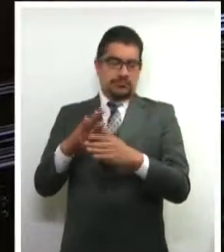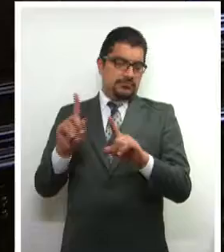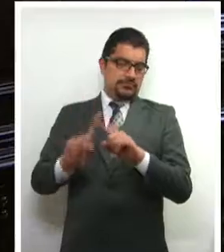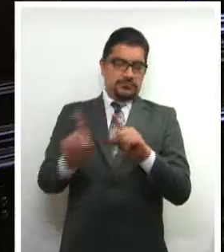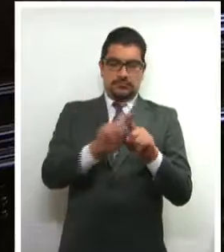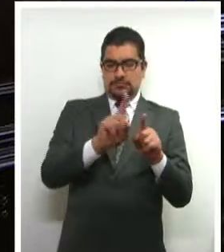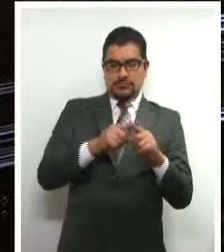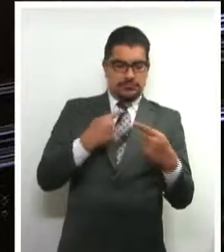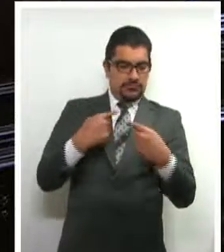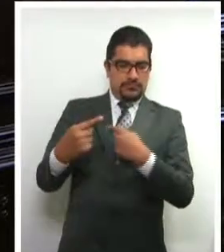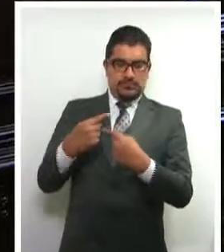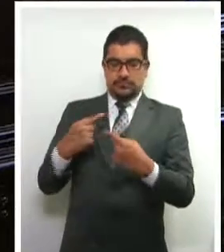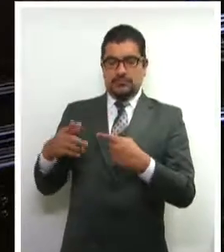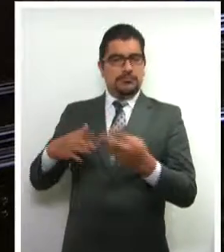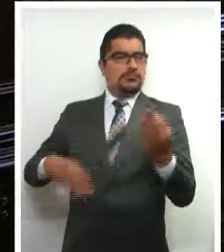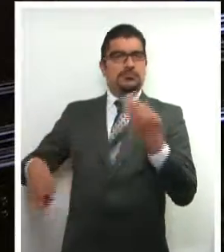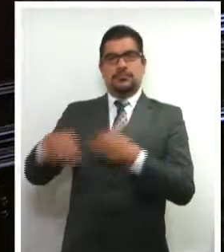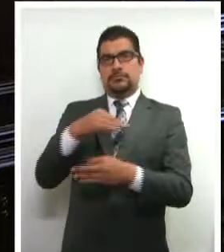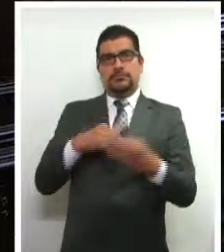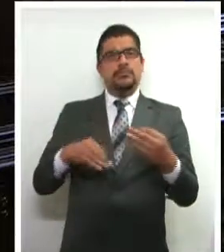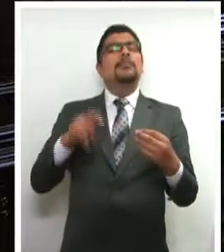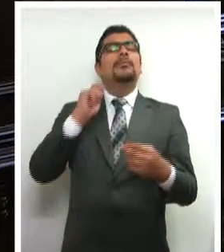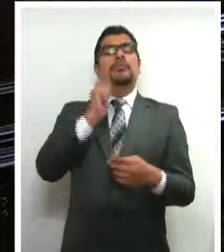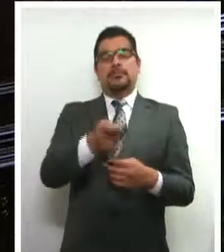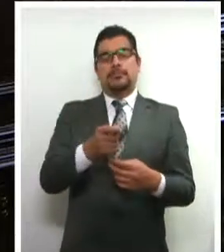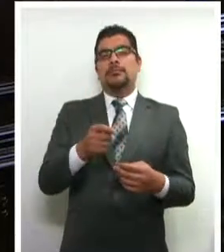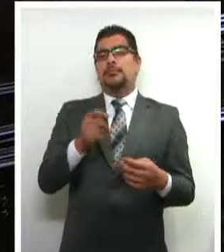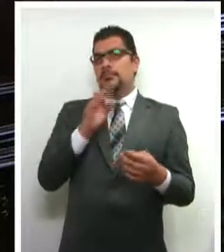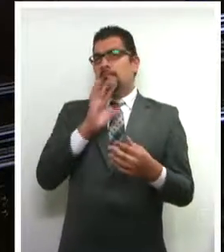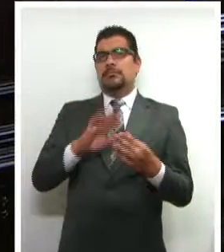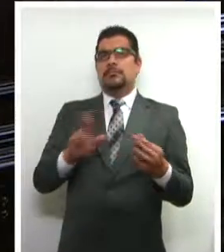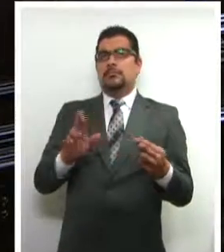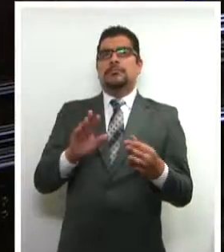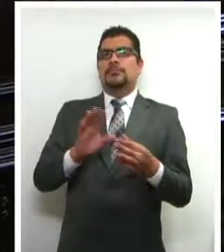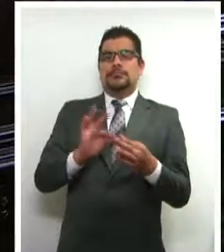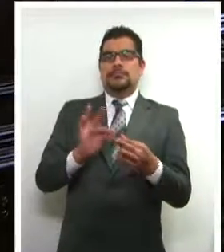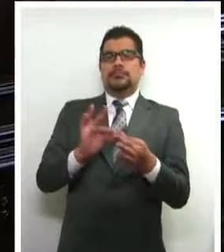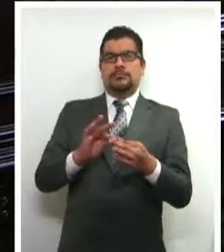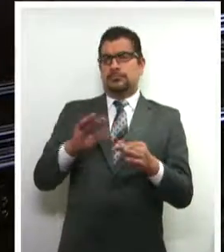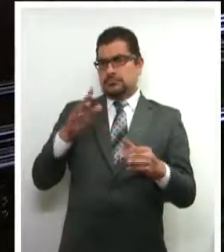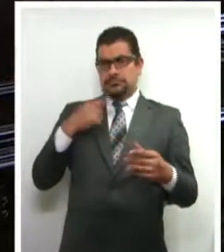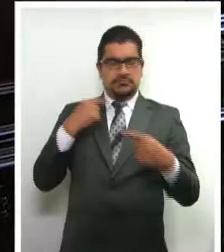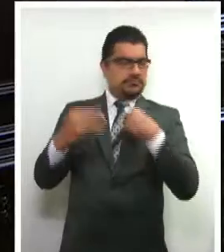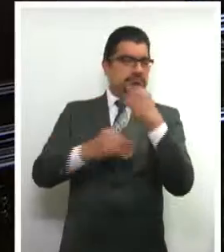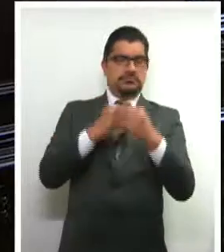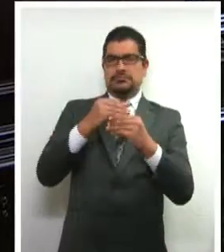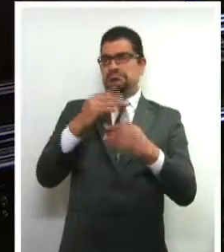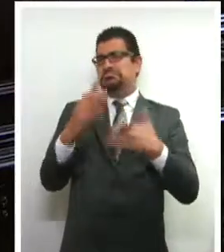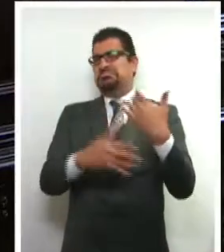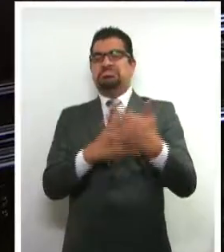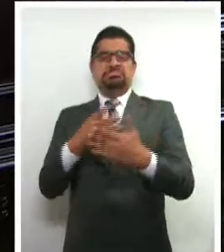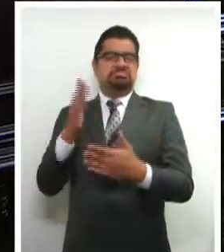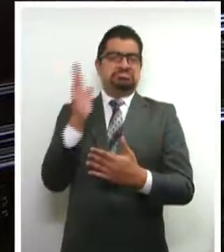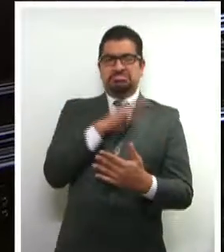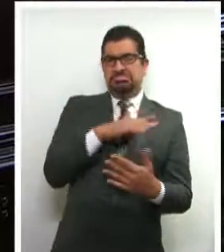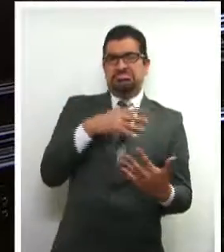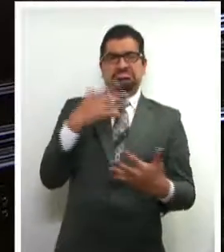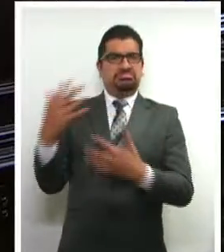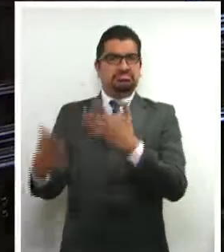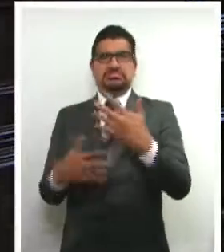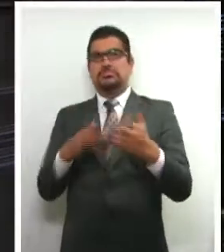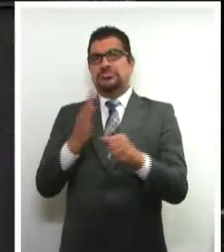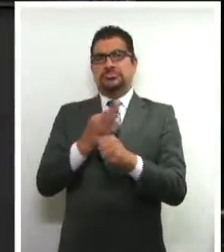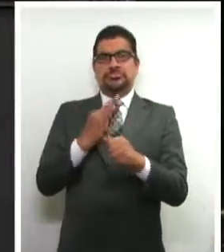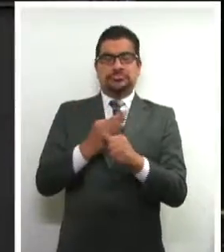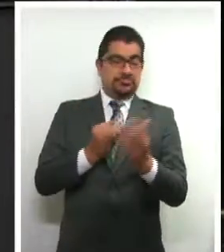de todos sus componentes, dando como resultado una democracia tribal incipiente, de participación activa